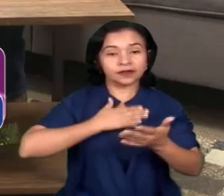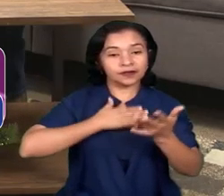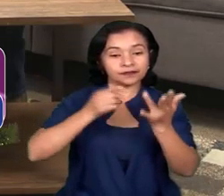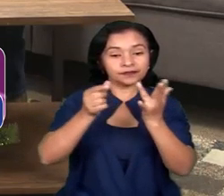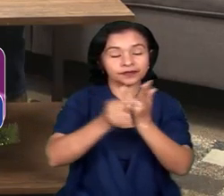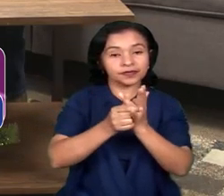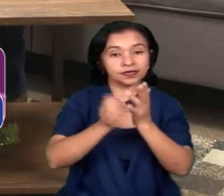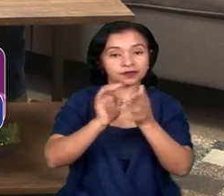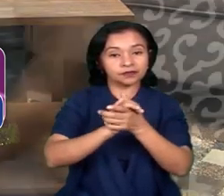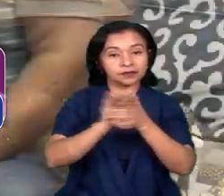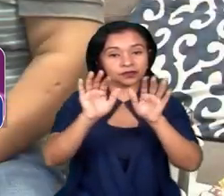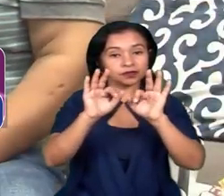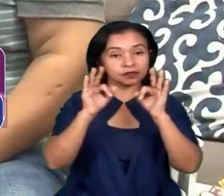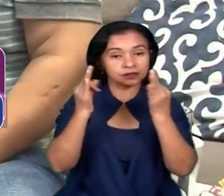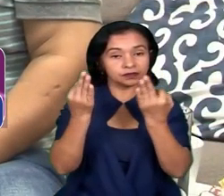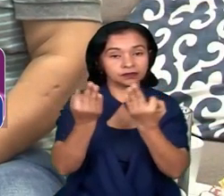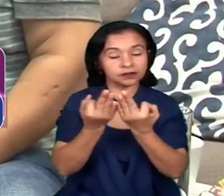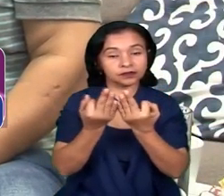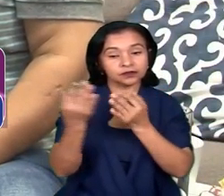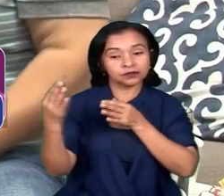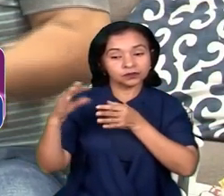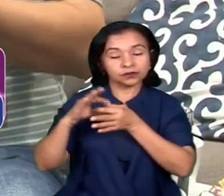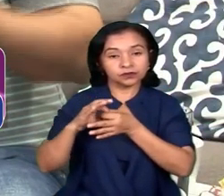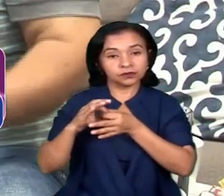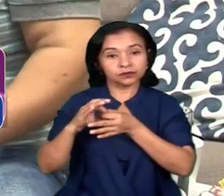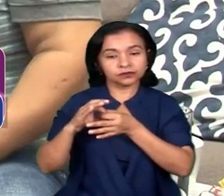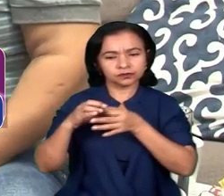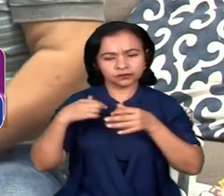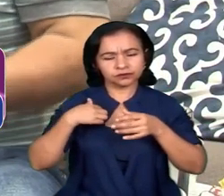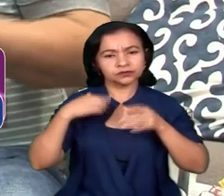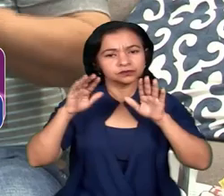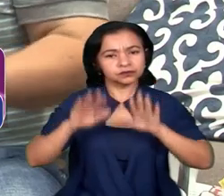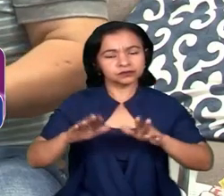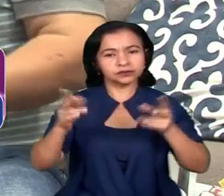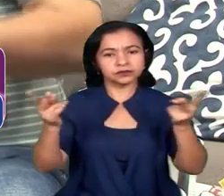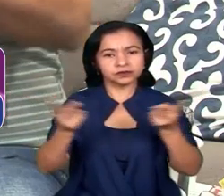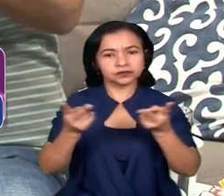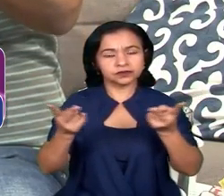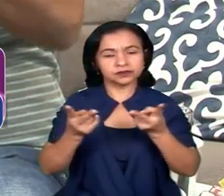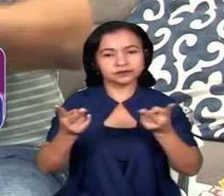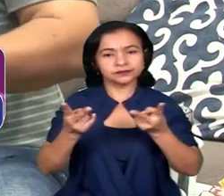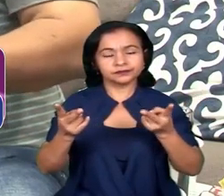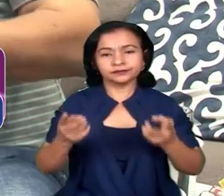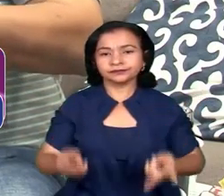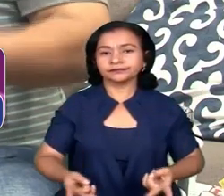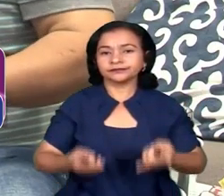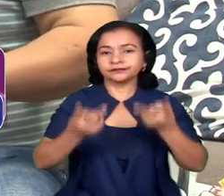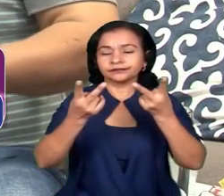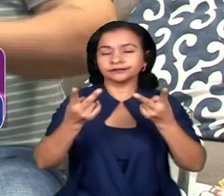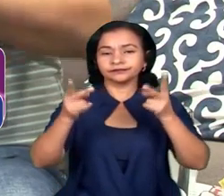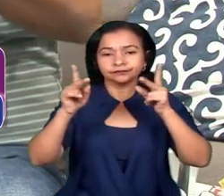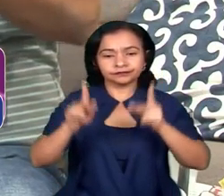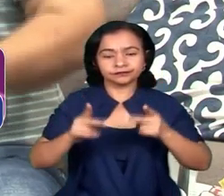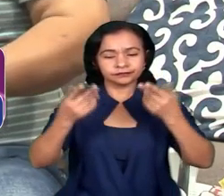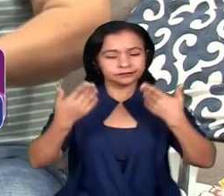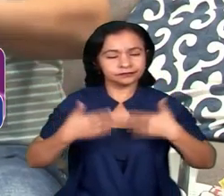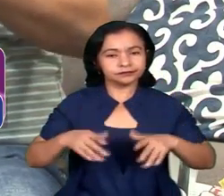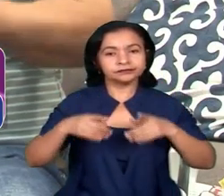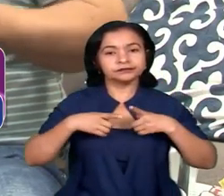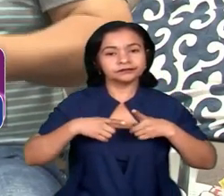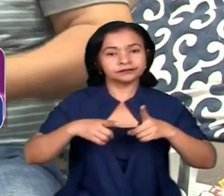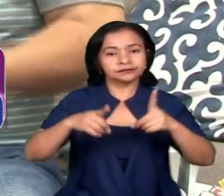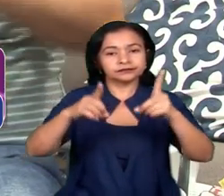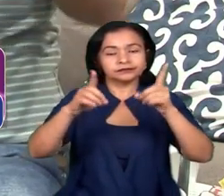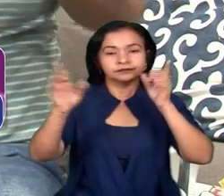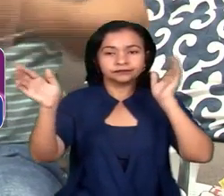a la familia que tuvieron a la par mía. Pero aquí estamos, nosotros somos gente humilde, digna, que estamos